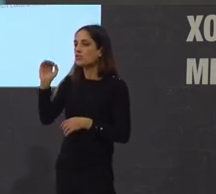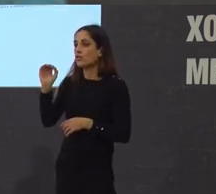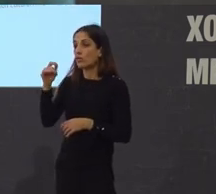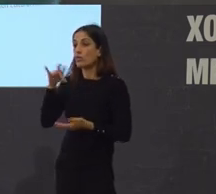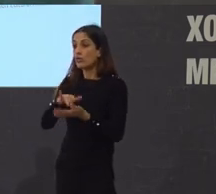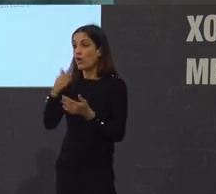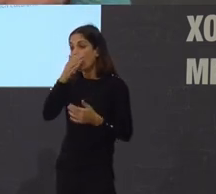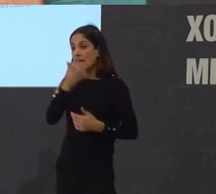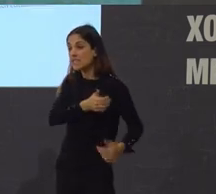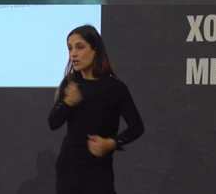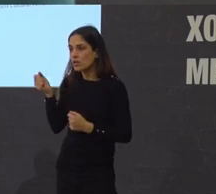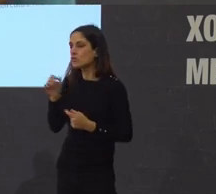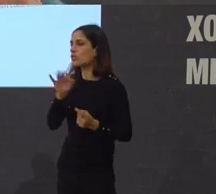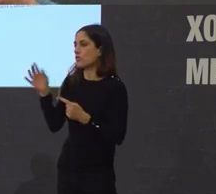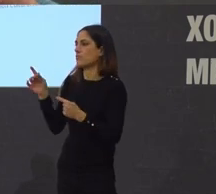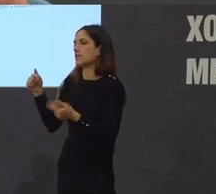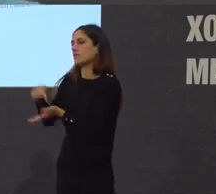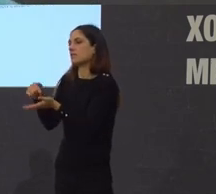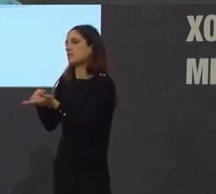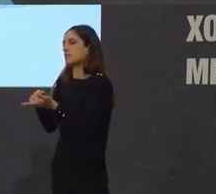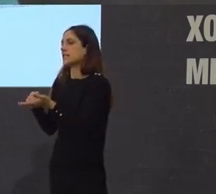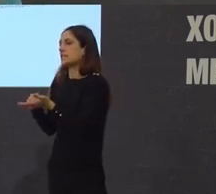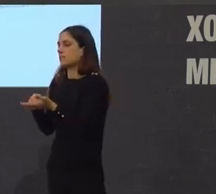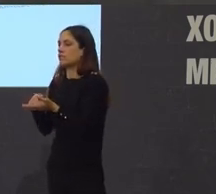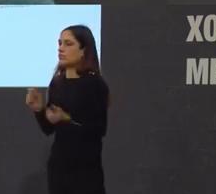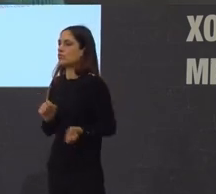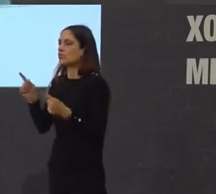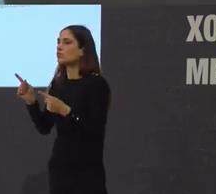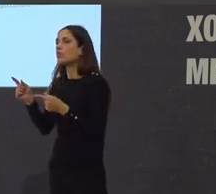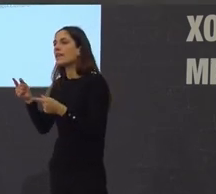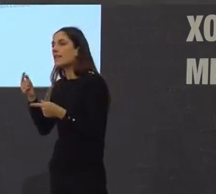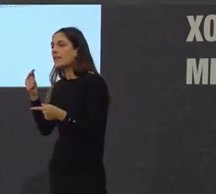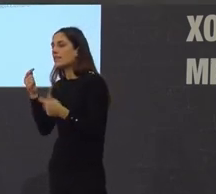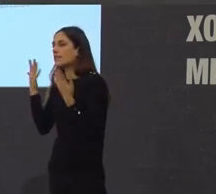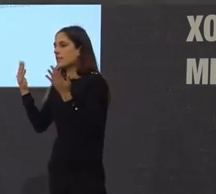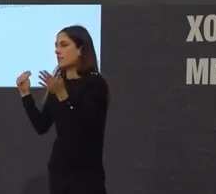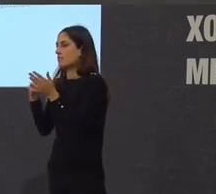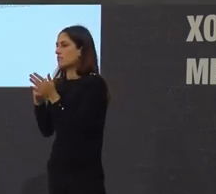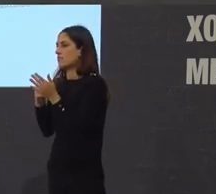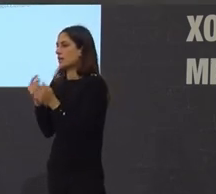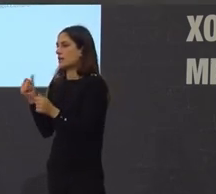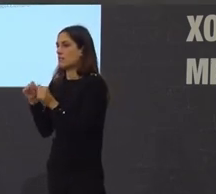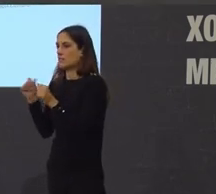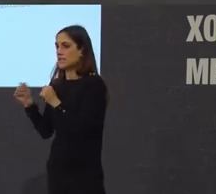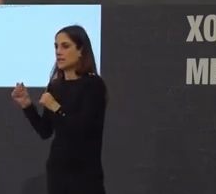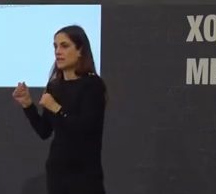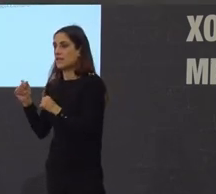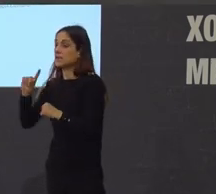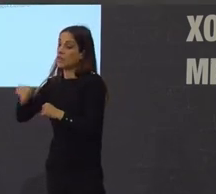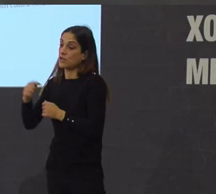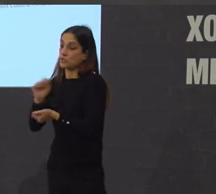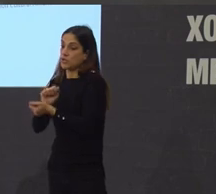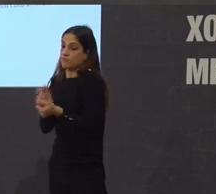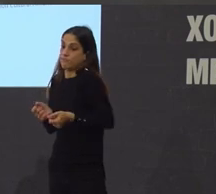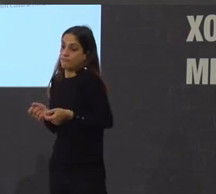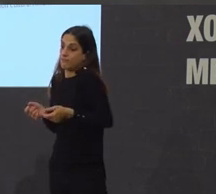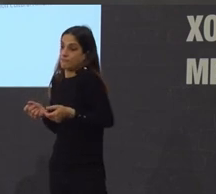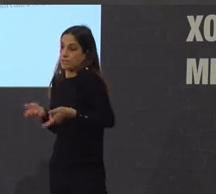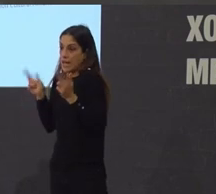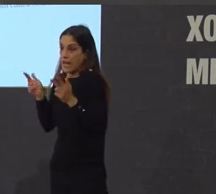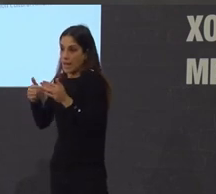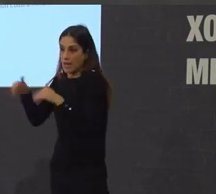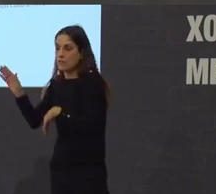bolsas es hicieron un rescate de 10 mil pesetas después soltaron porque mujer denunció el gobernador gobernador facebook también tiene apoyos no